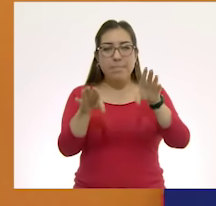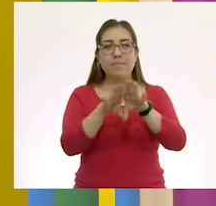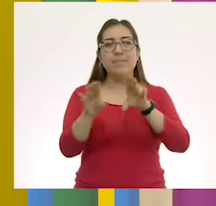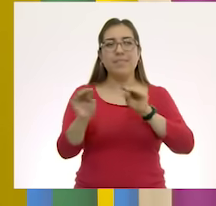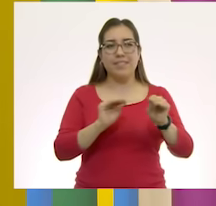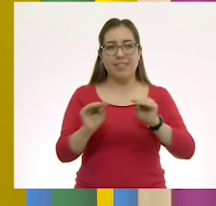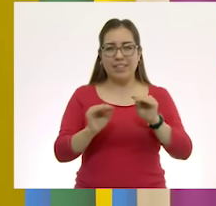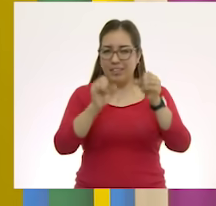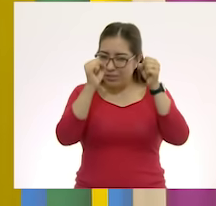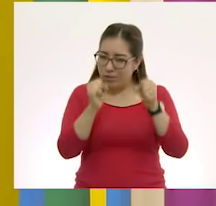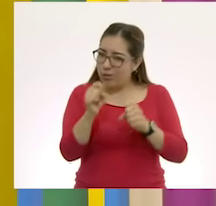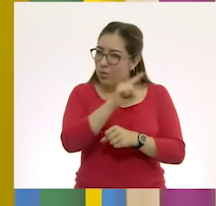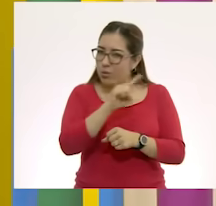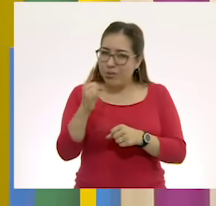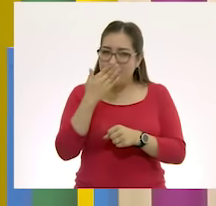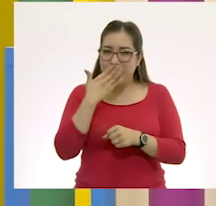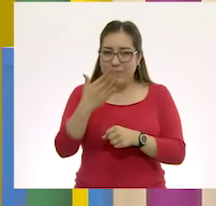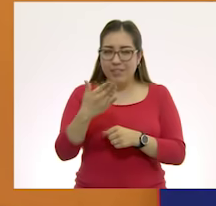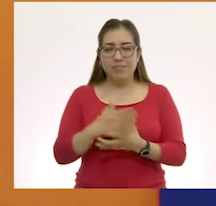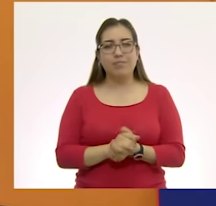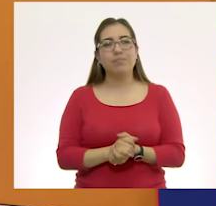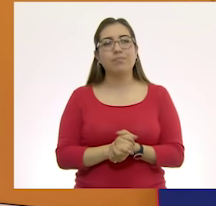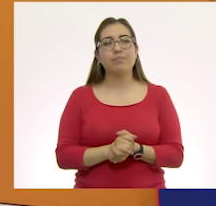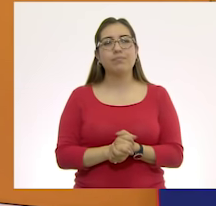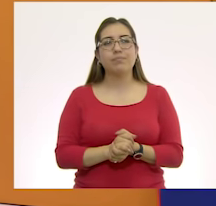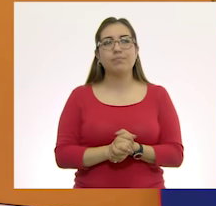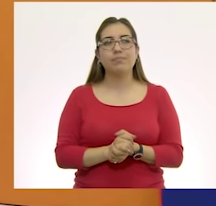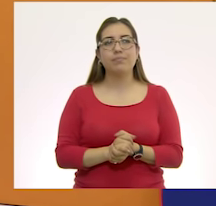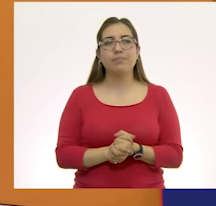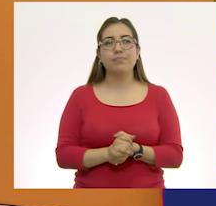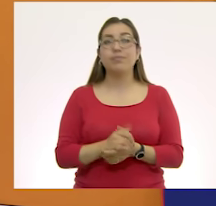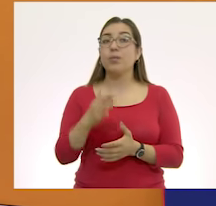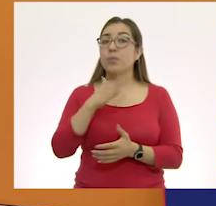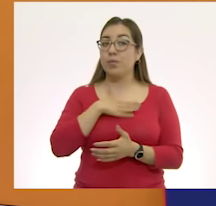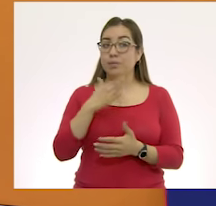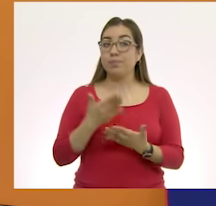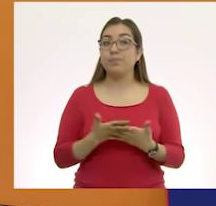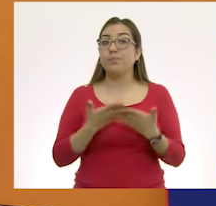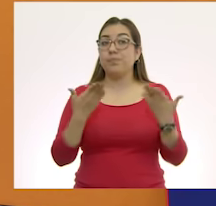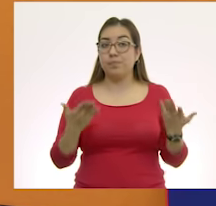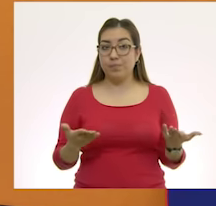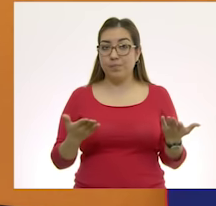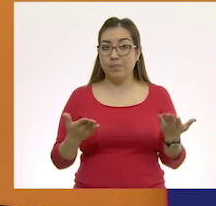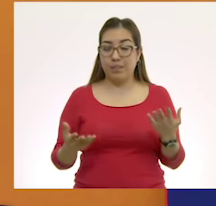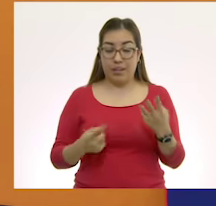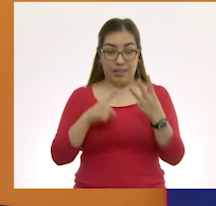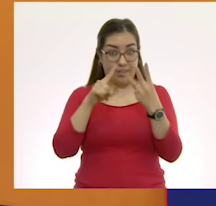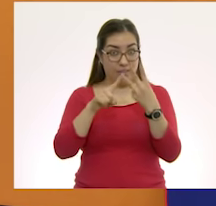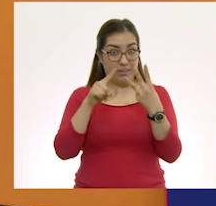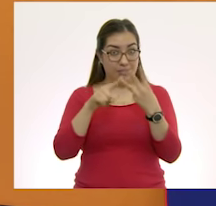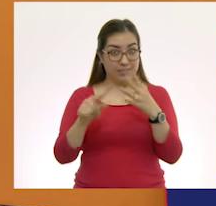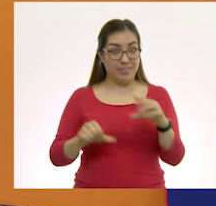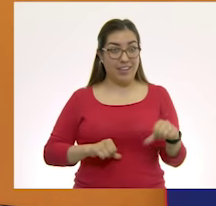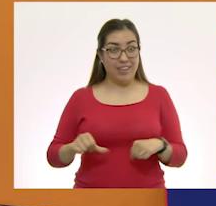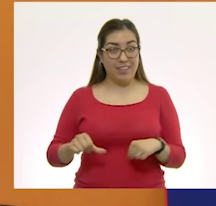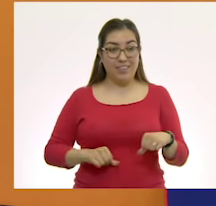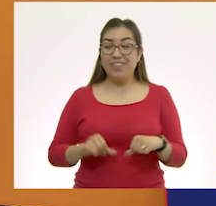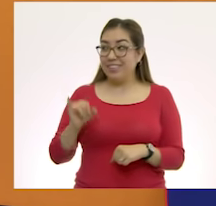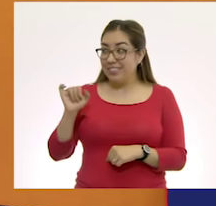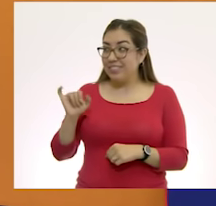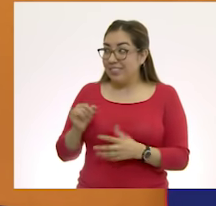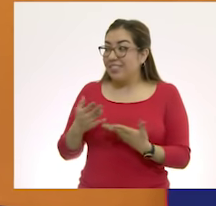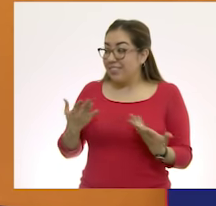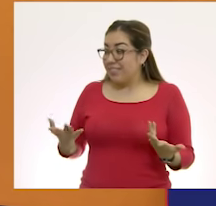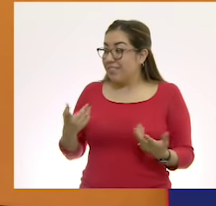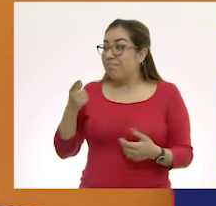sí lo hicieron y les salió muy bien. Claro. Y bien, vamos ahora a una tercera actividad. Ay, sí, vamos a ver. Sí, ahora, ¿qué vamos a